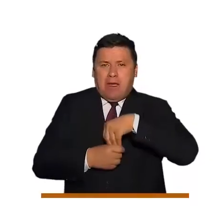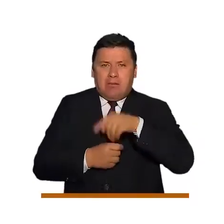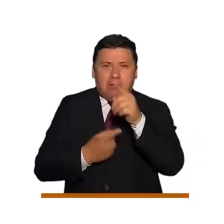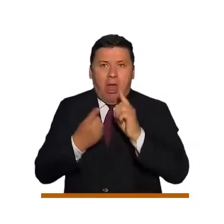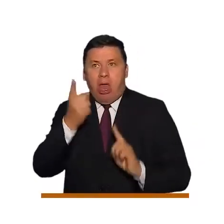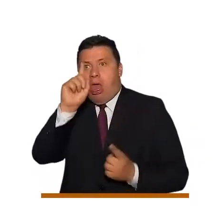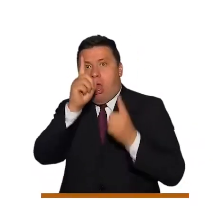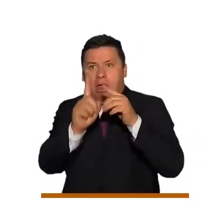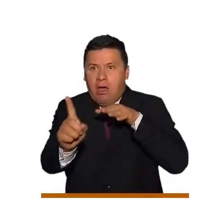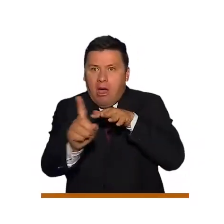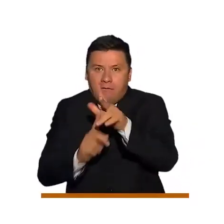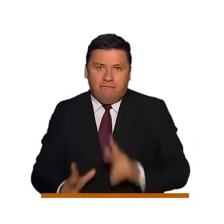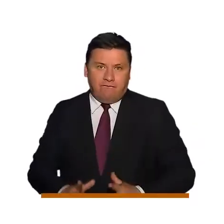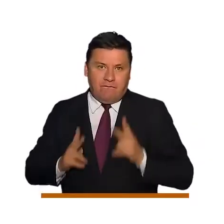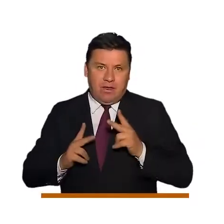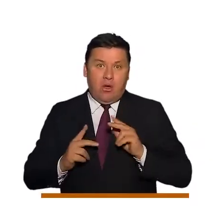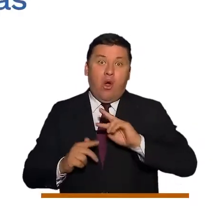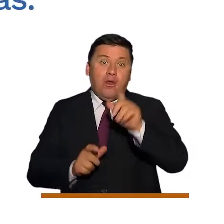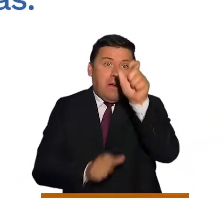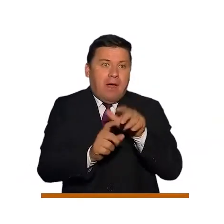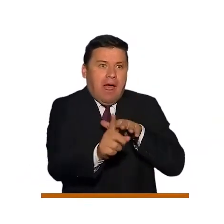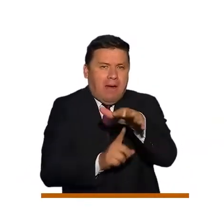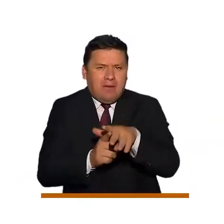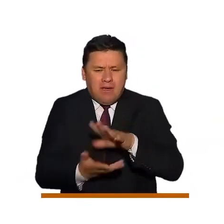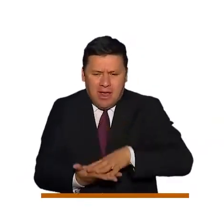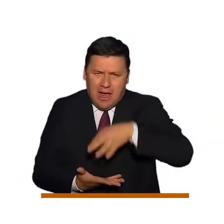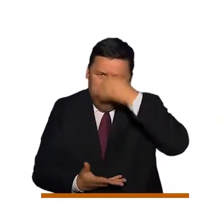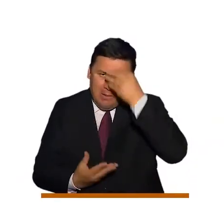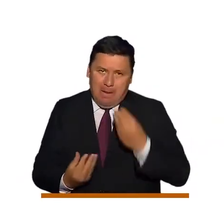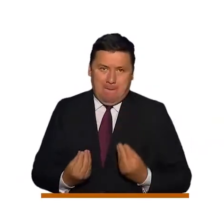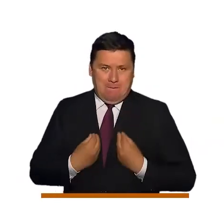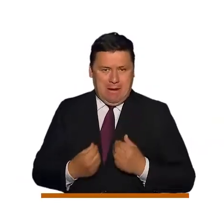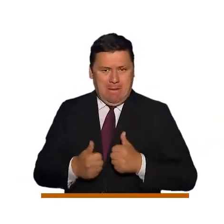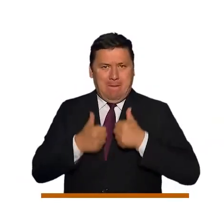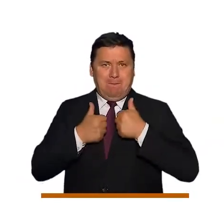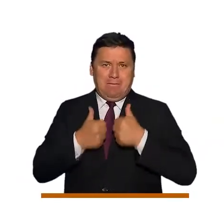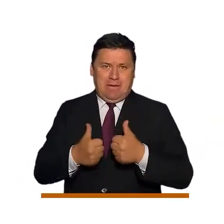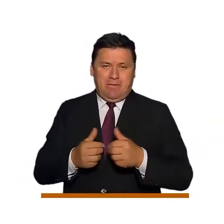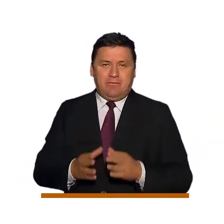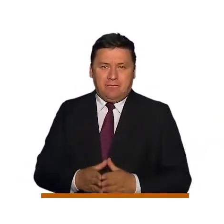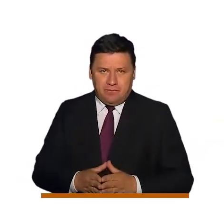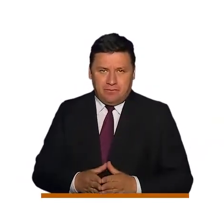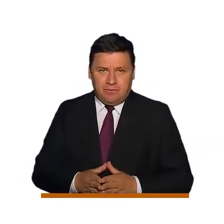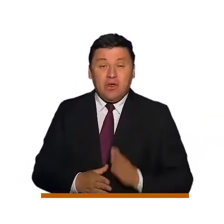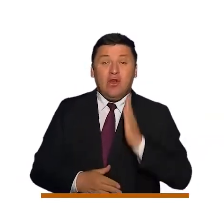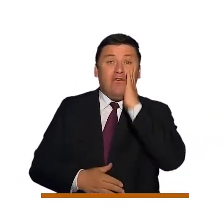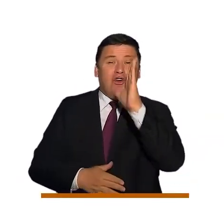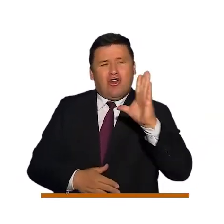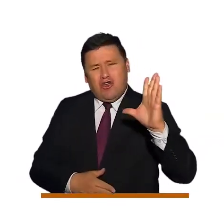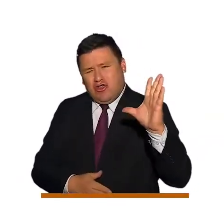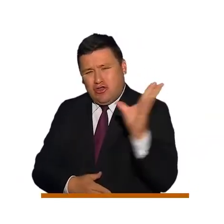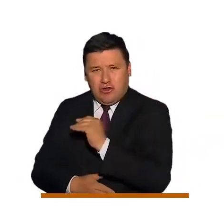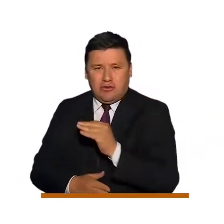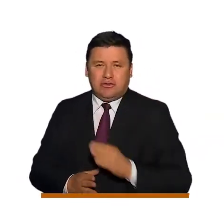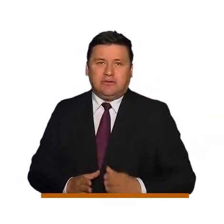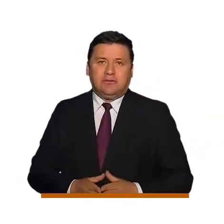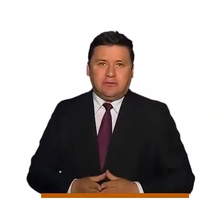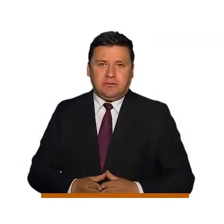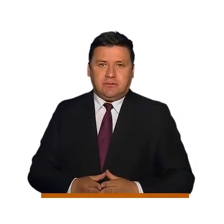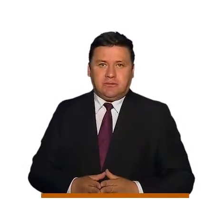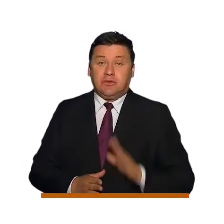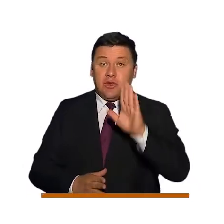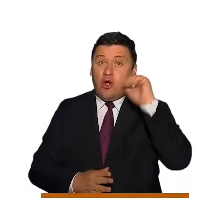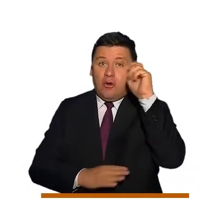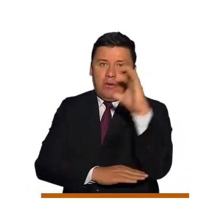Tus excusas ponen en riesgo tu vida y la de muchas personas. Aprendamos a convivir para poder vivir. El futuro es de